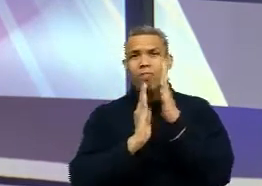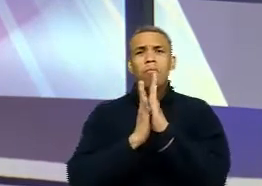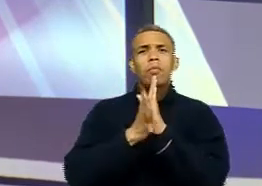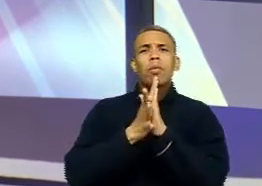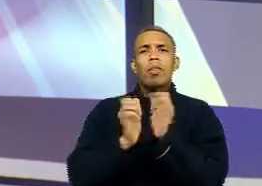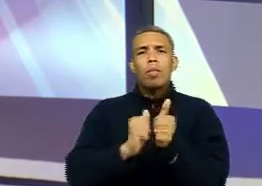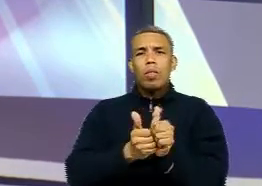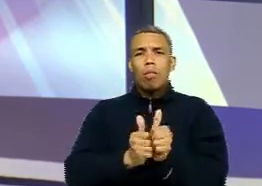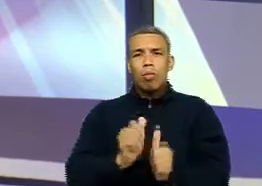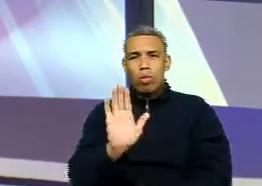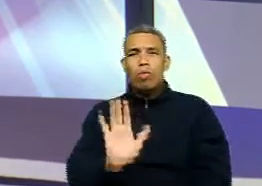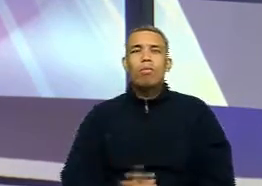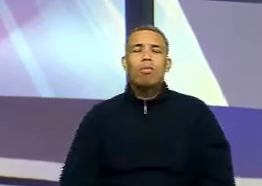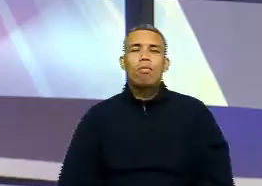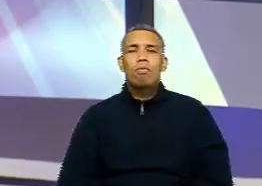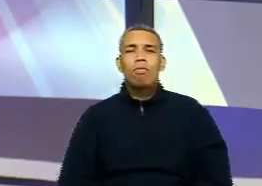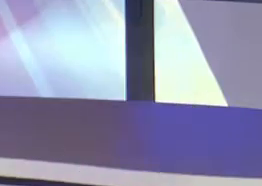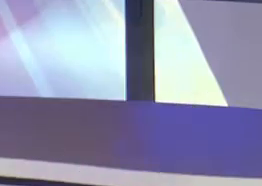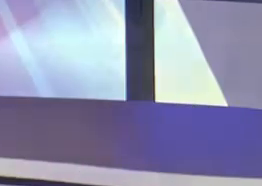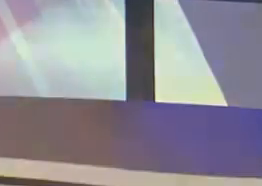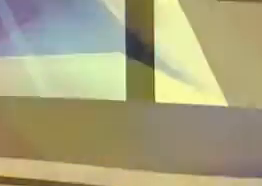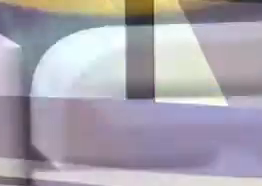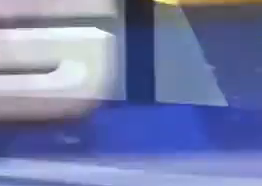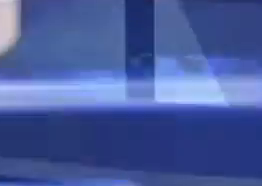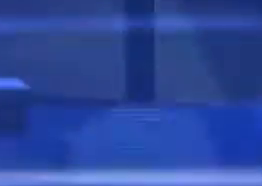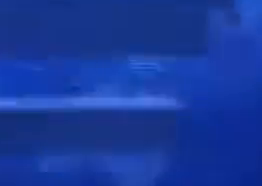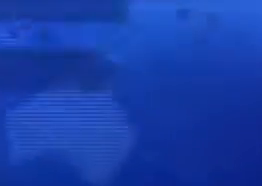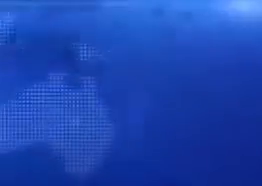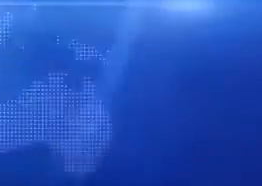Enlace Noticias. Ya regresamos.